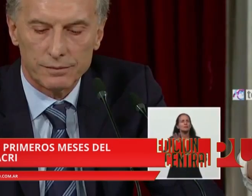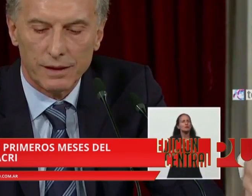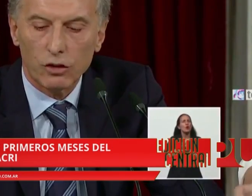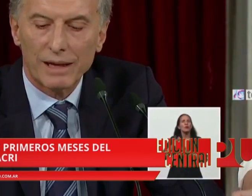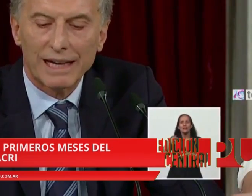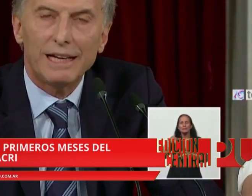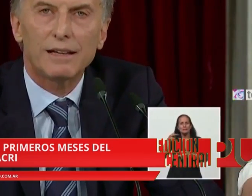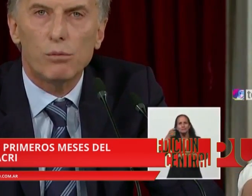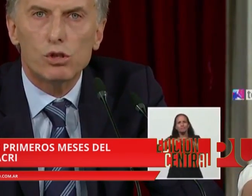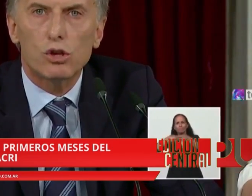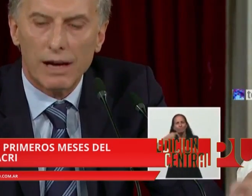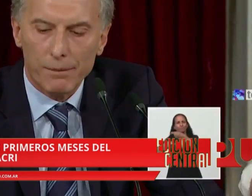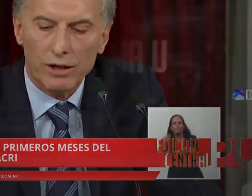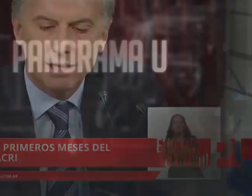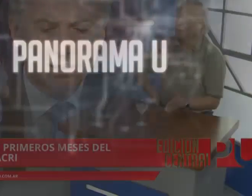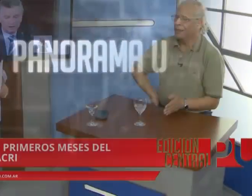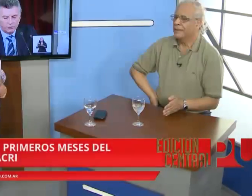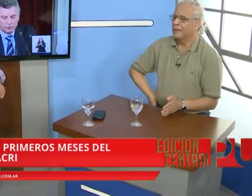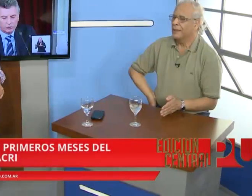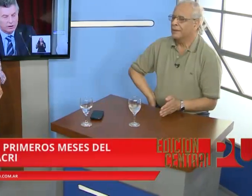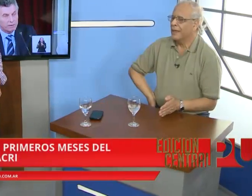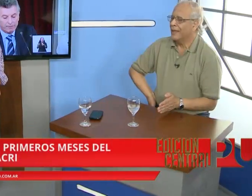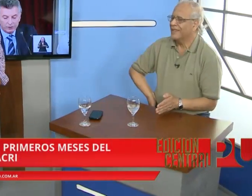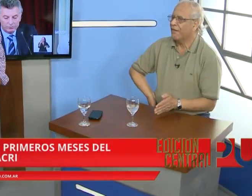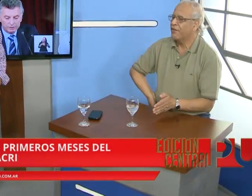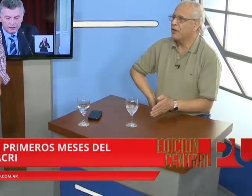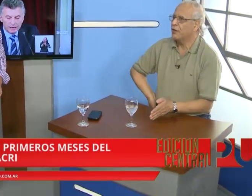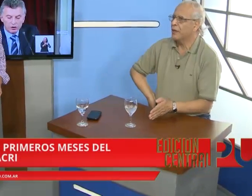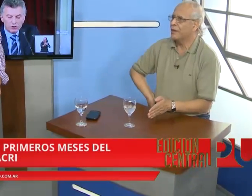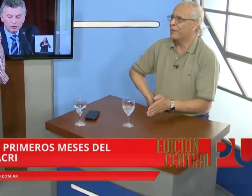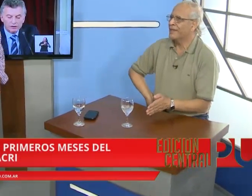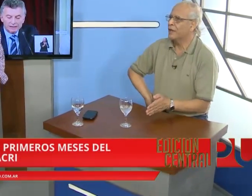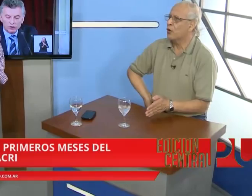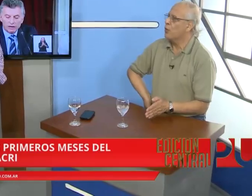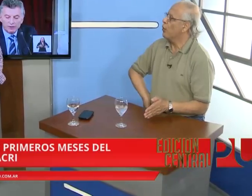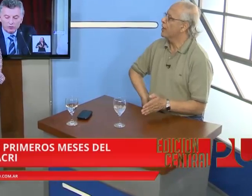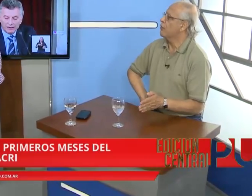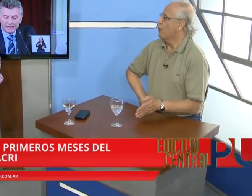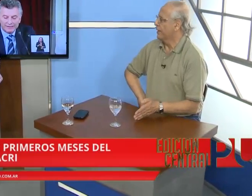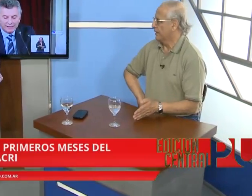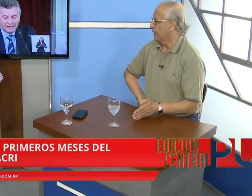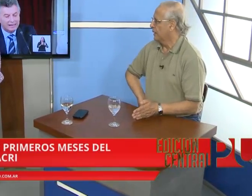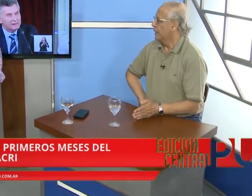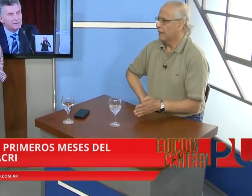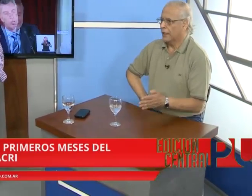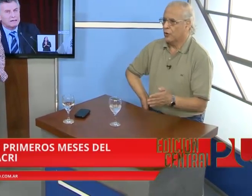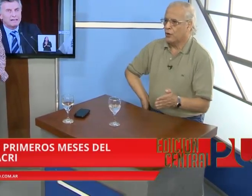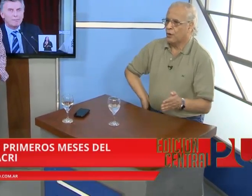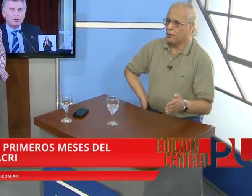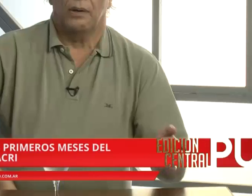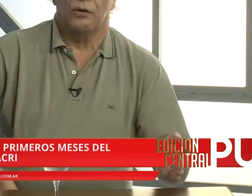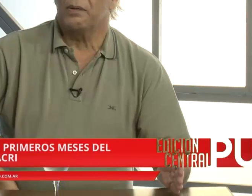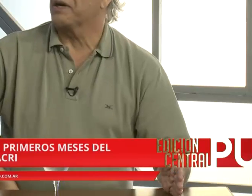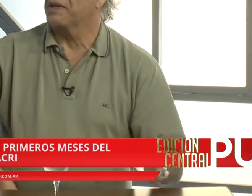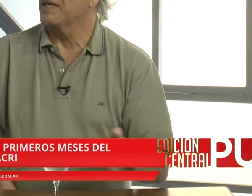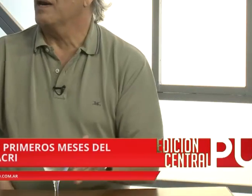en primero, yo creo que Macri tenía el desafío de aparecer como un gobierno fuerte, de que